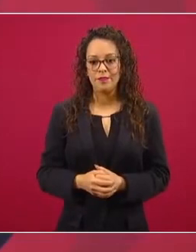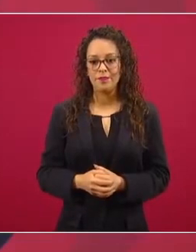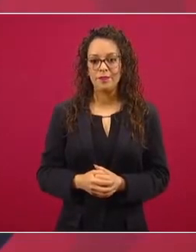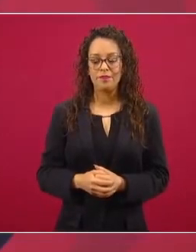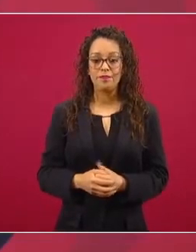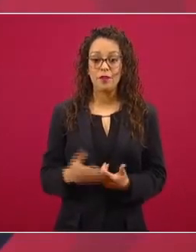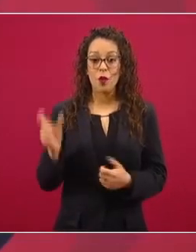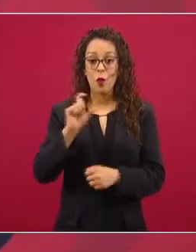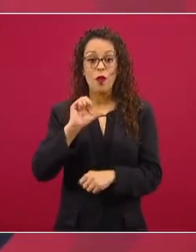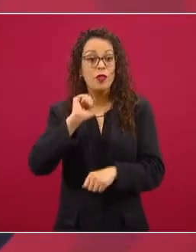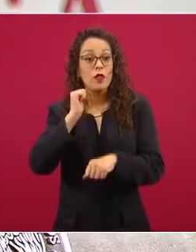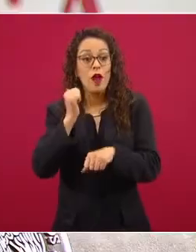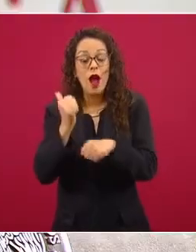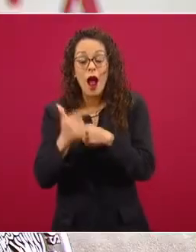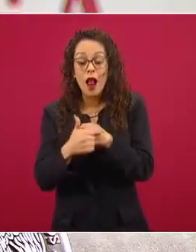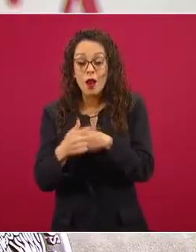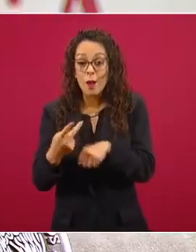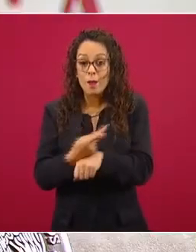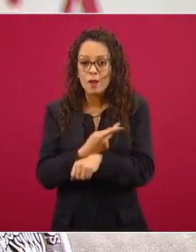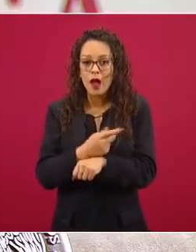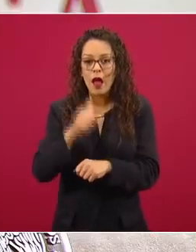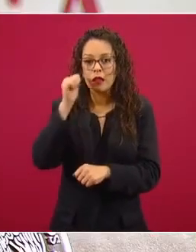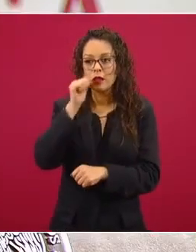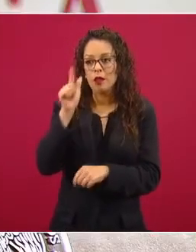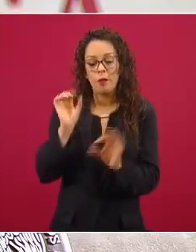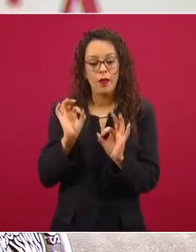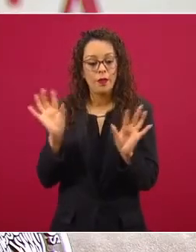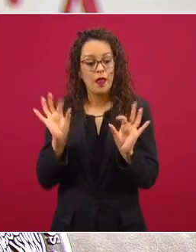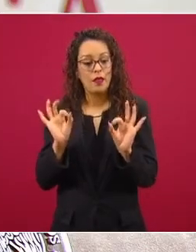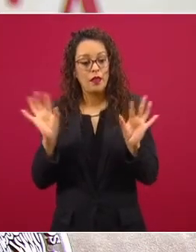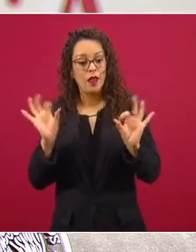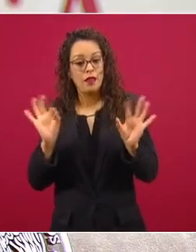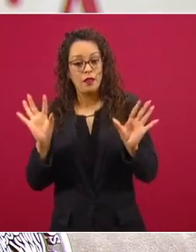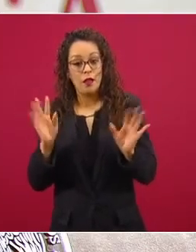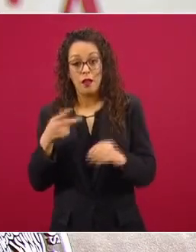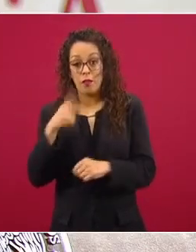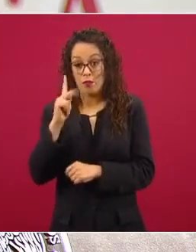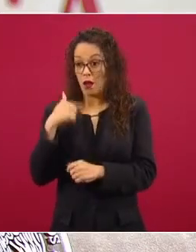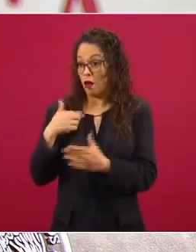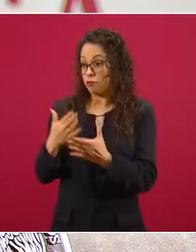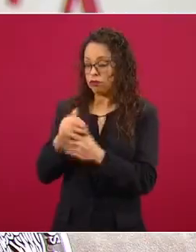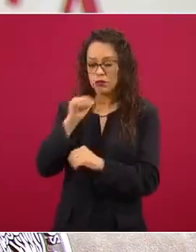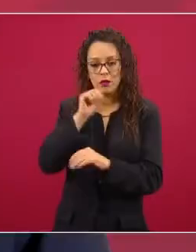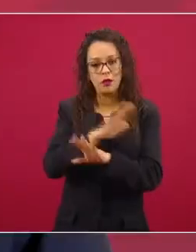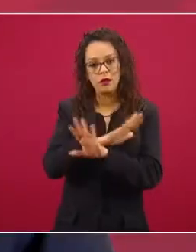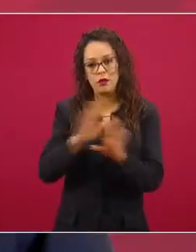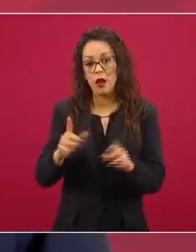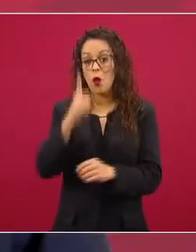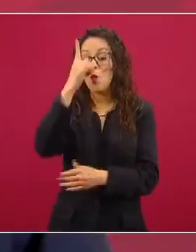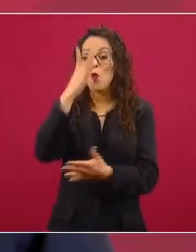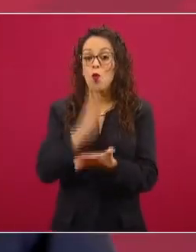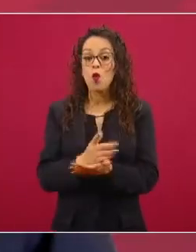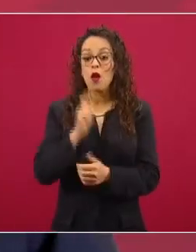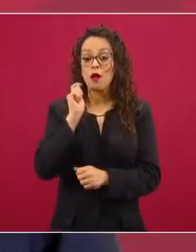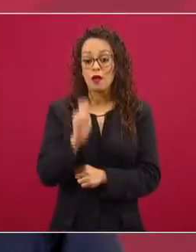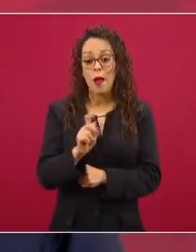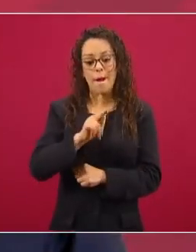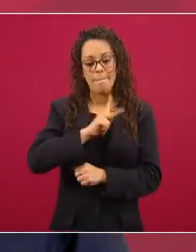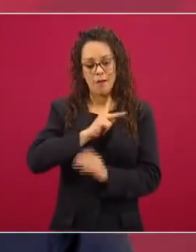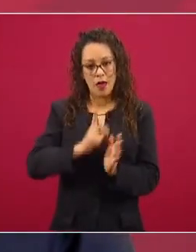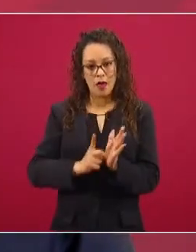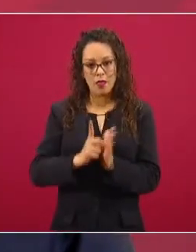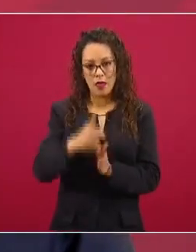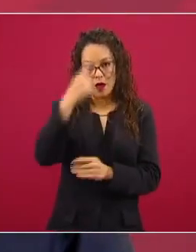les incomoda, pero no los voy a testerear con nada, solo ejerciendo mi derecho de